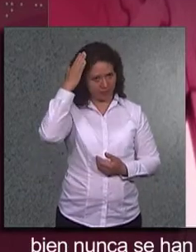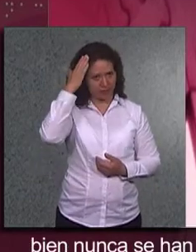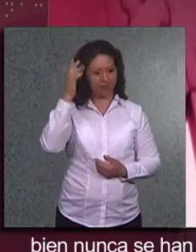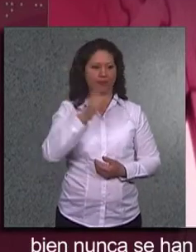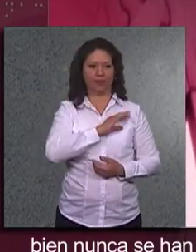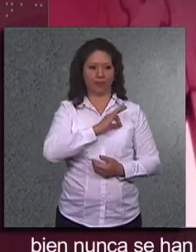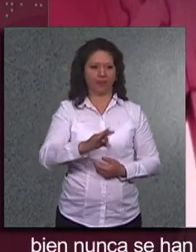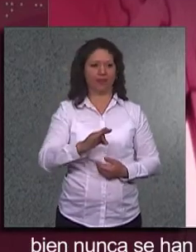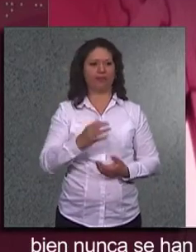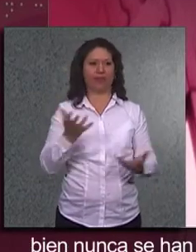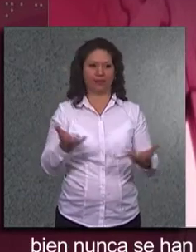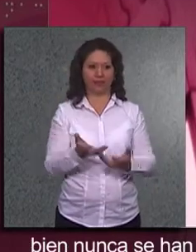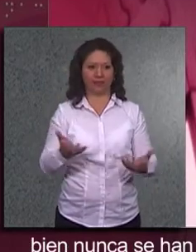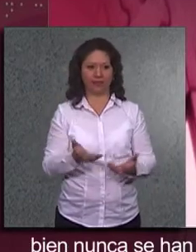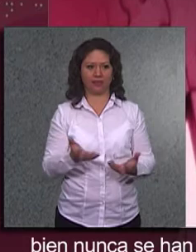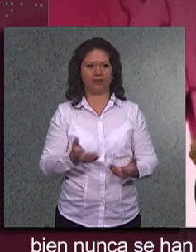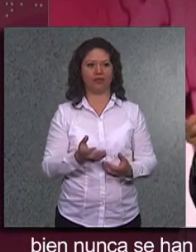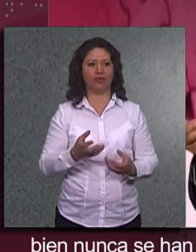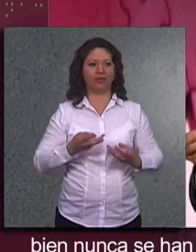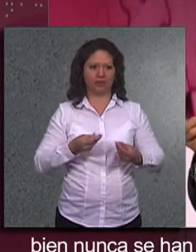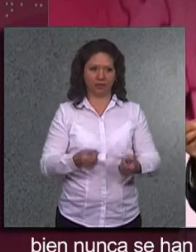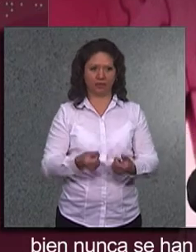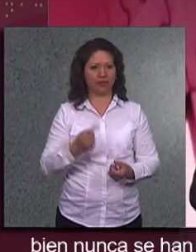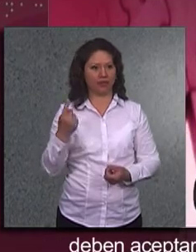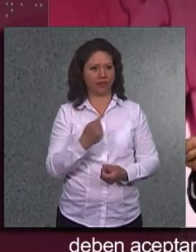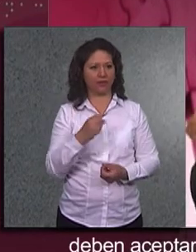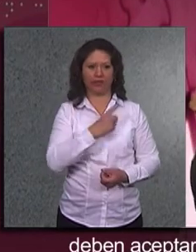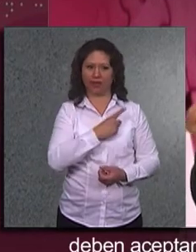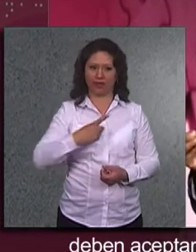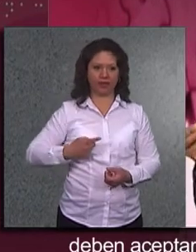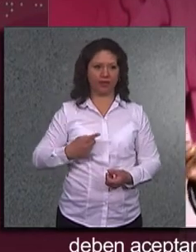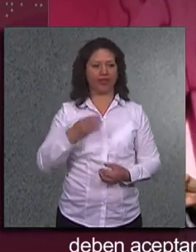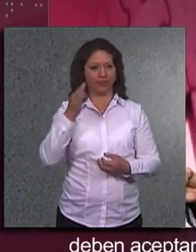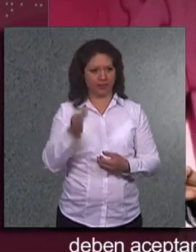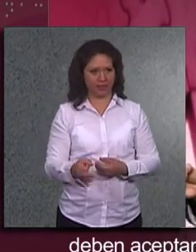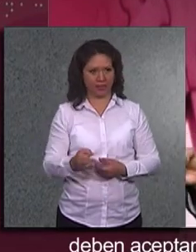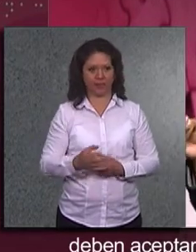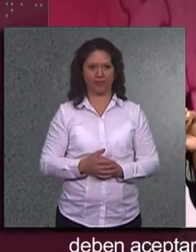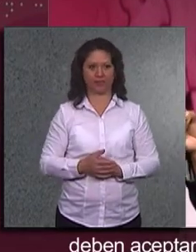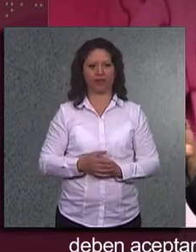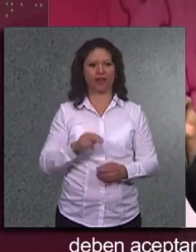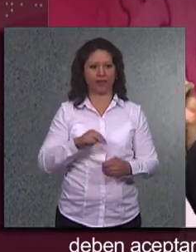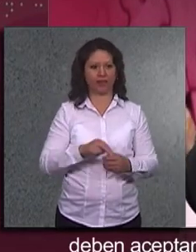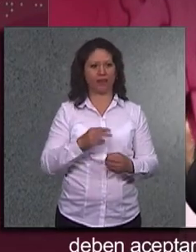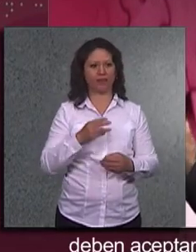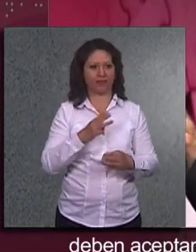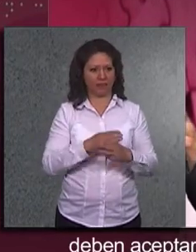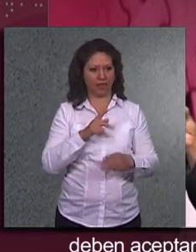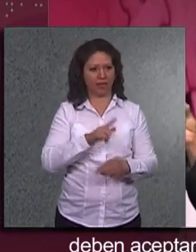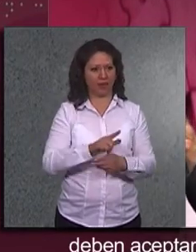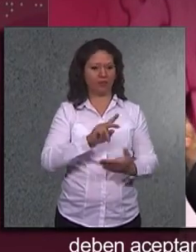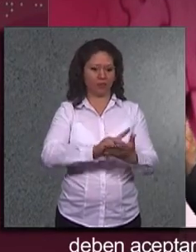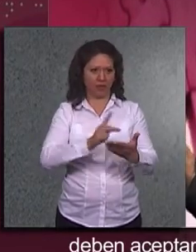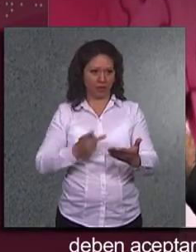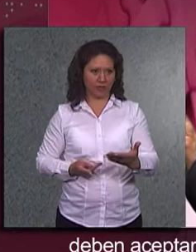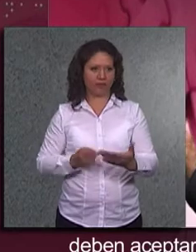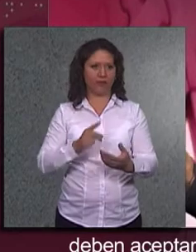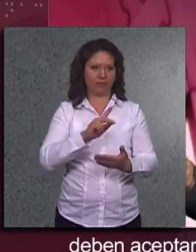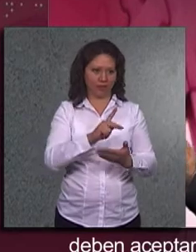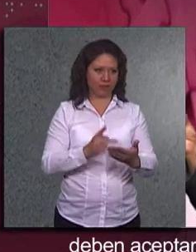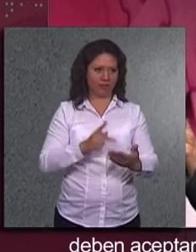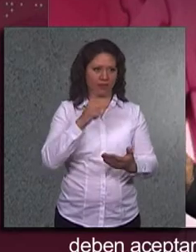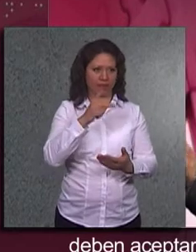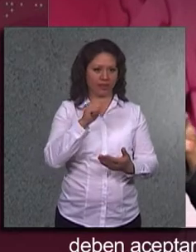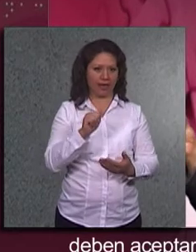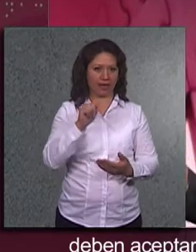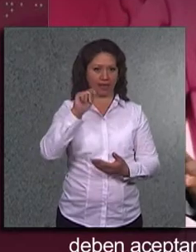la autoridad pudieran generar gastos que no deben aceptarse en materia de los proyectos del programa